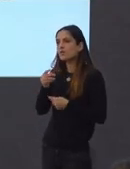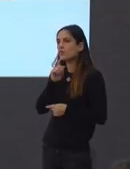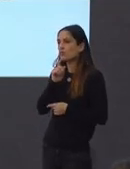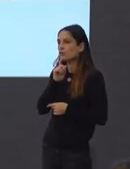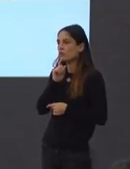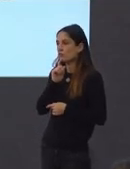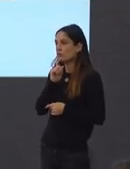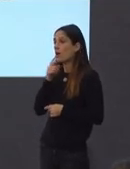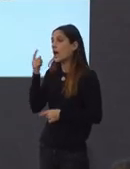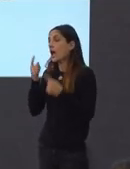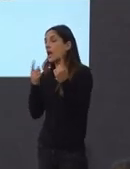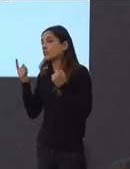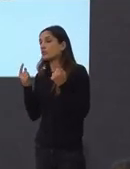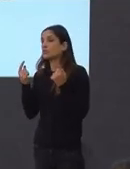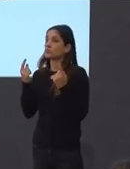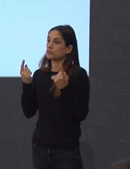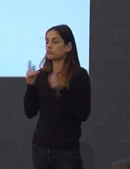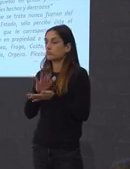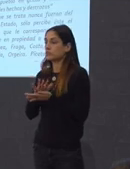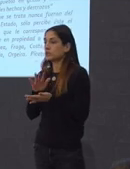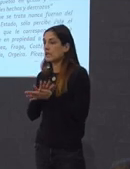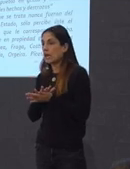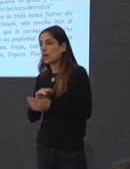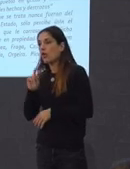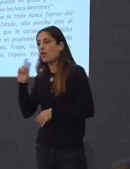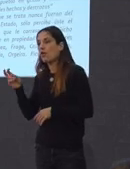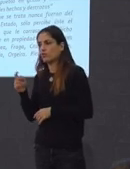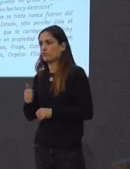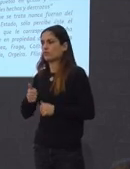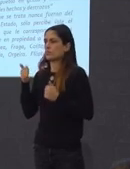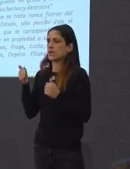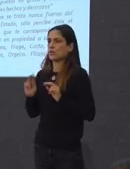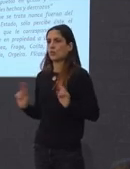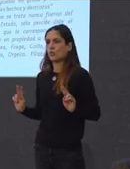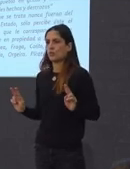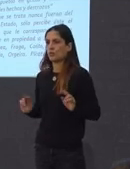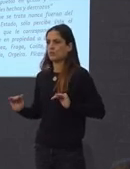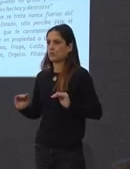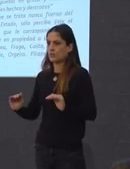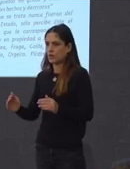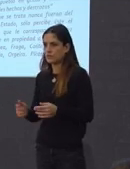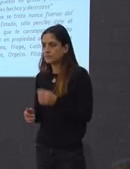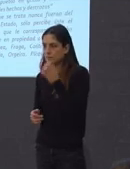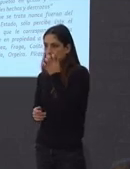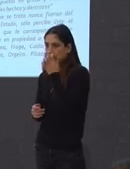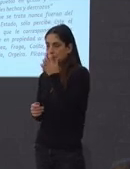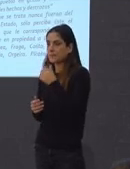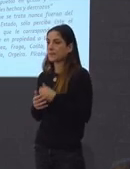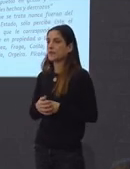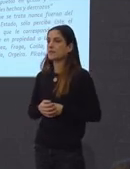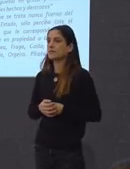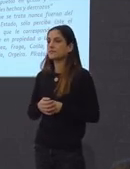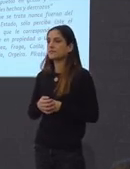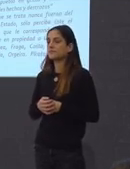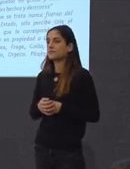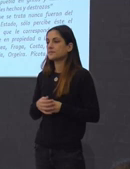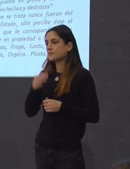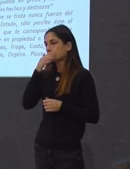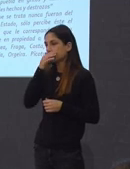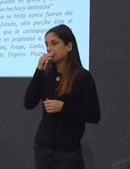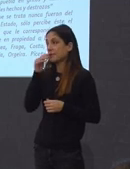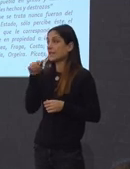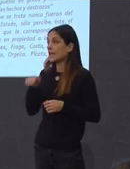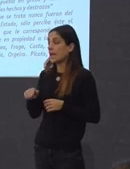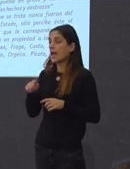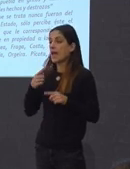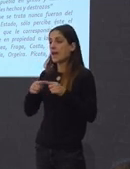unhas veces de forma pasiva e outras veces de forma activa. Entre esa actividade,